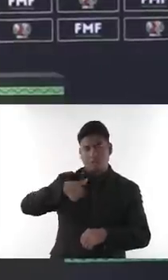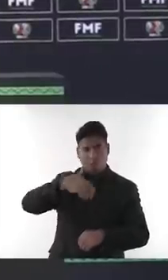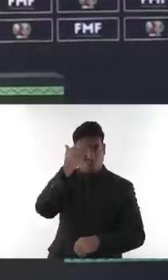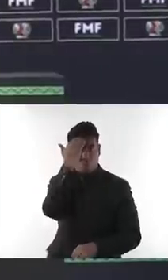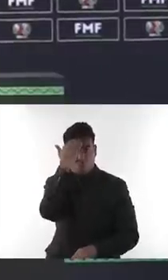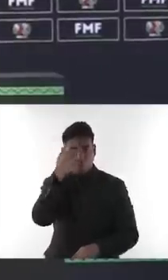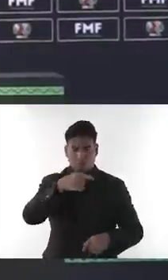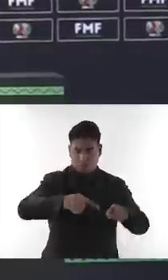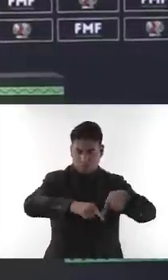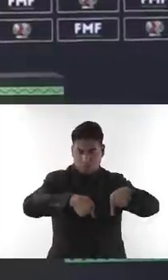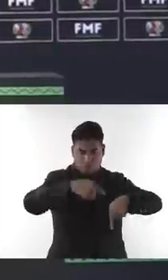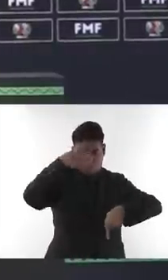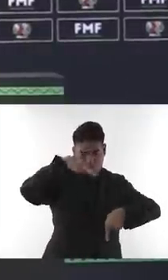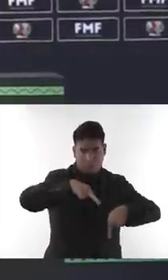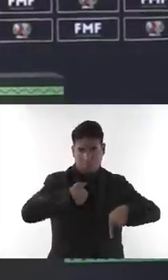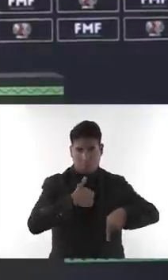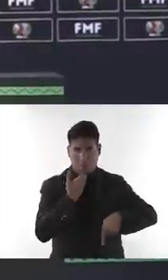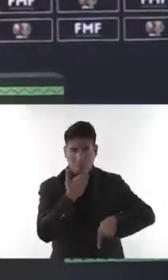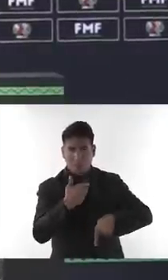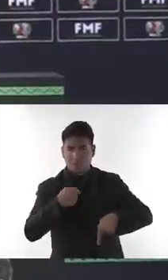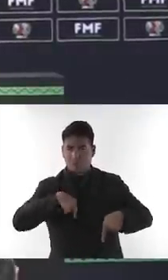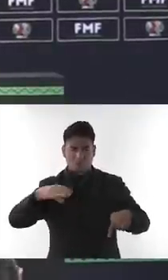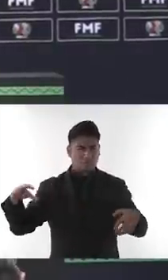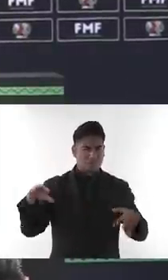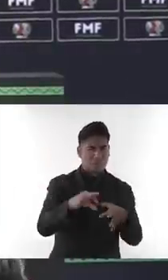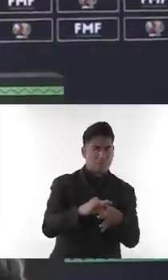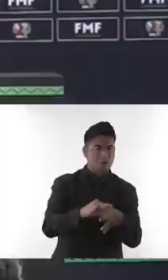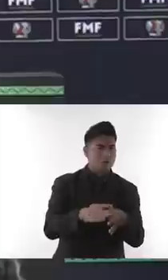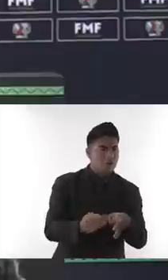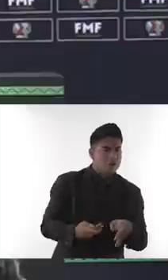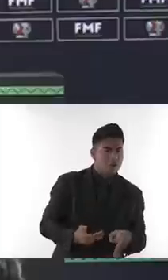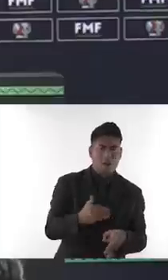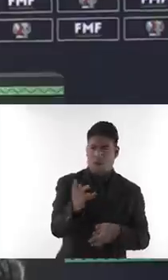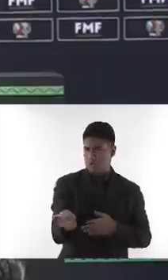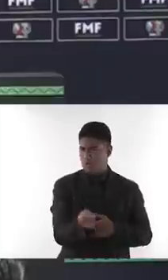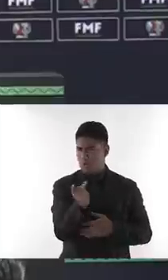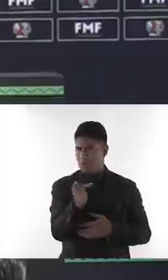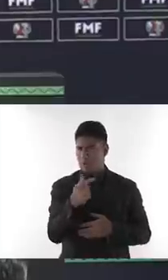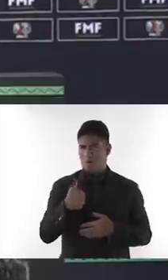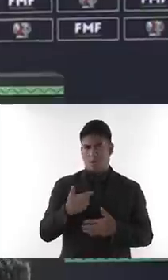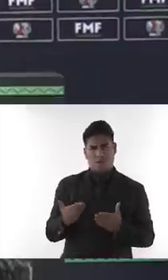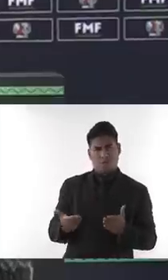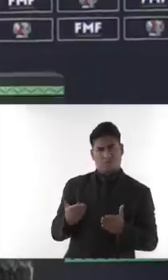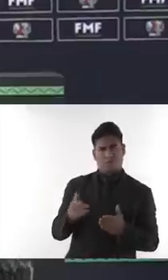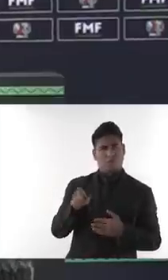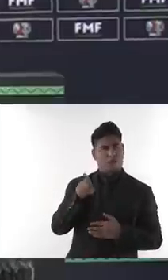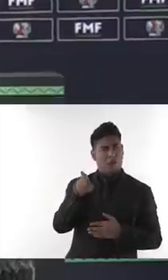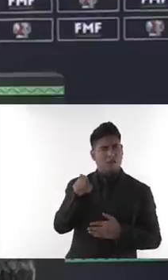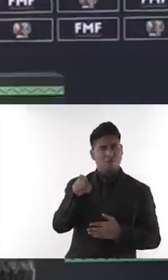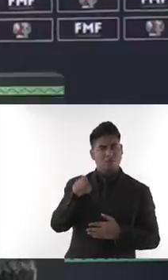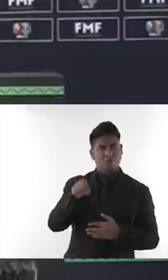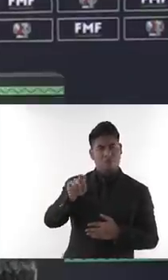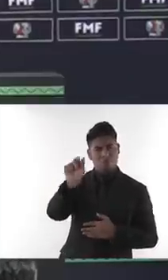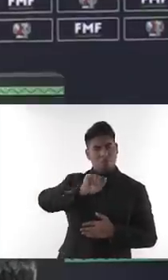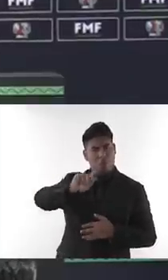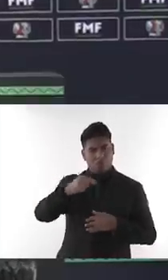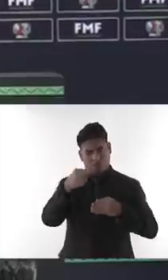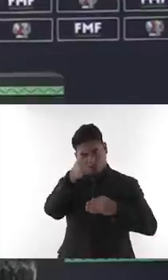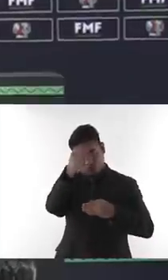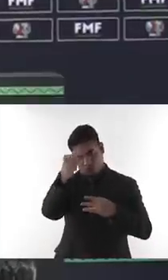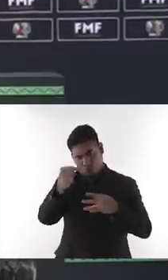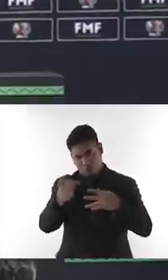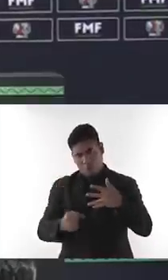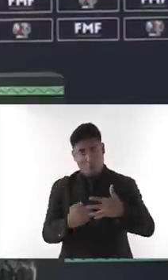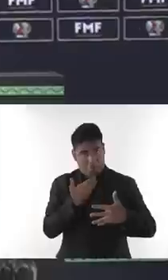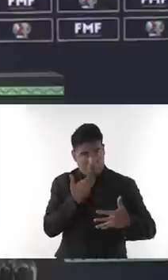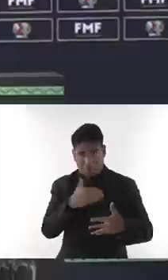lo potenció y obtuvo títulos. La pregunta puntual es, ¿cumple el perfil? ¿Lo ha contactado usted o Ares de Parga